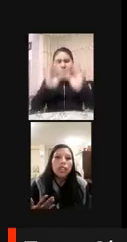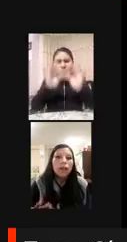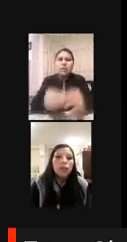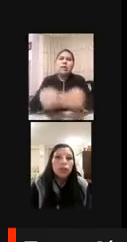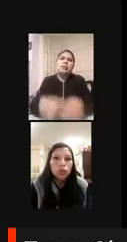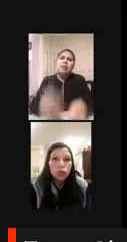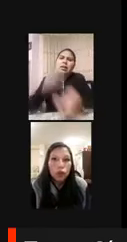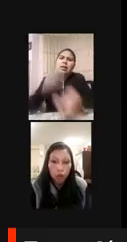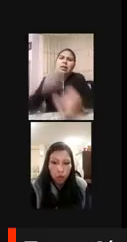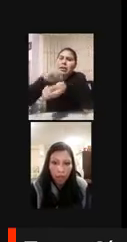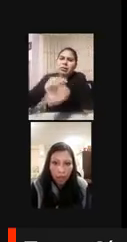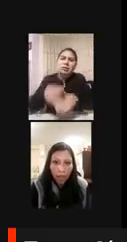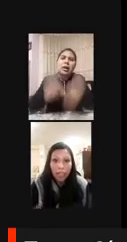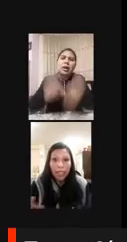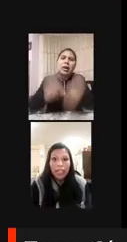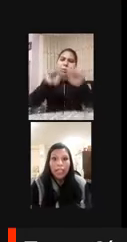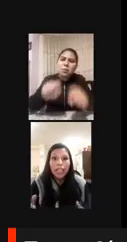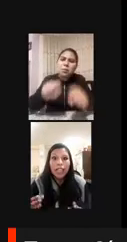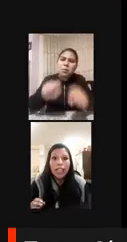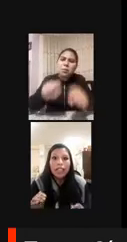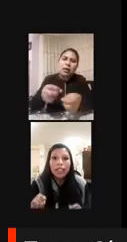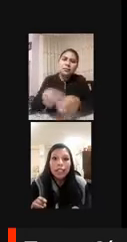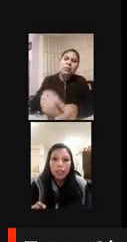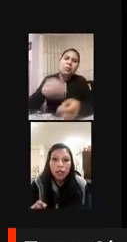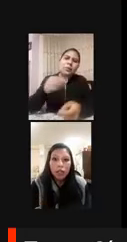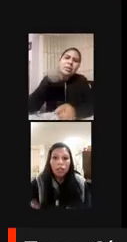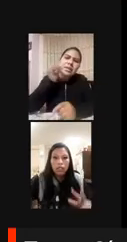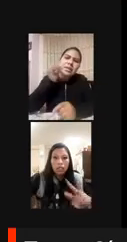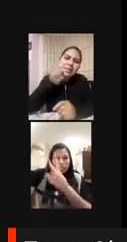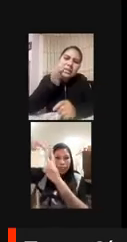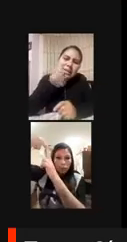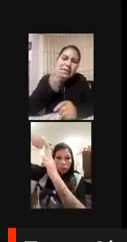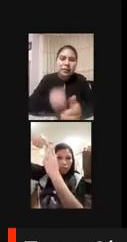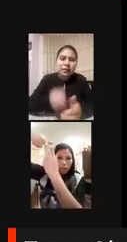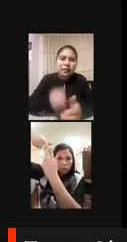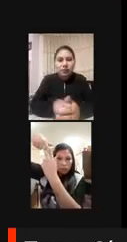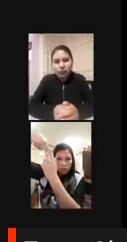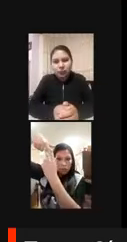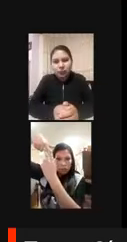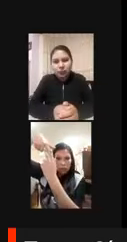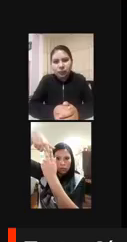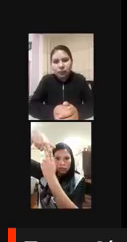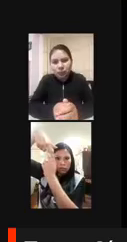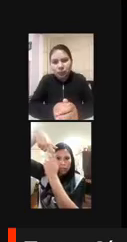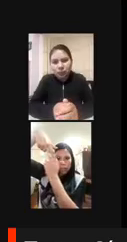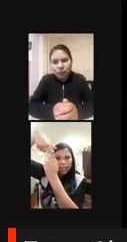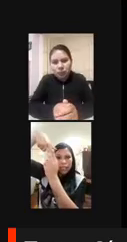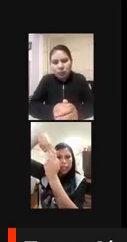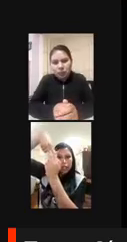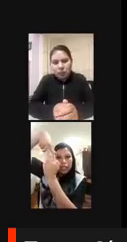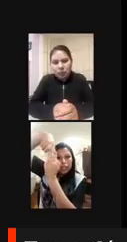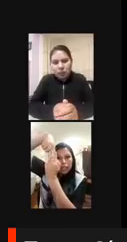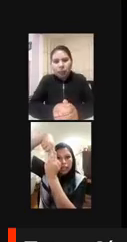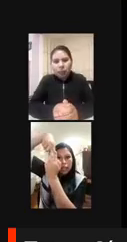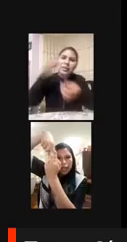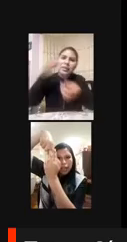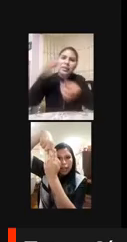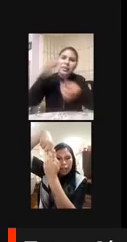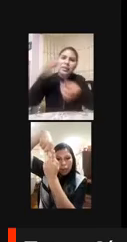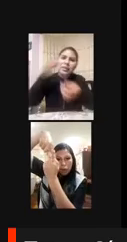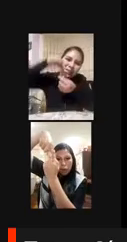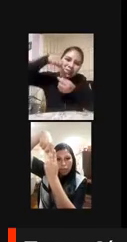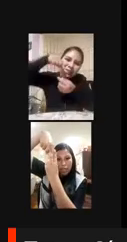una reabsorción ósea, que es el dientecito está sujeto en